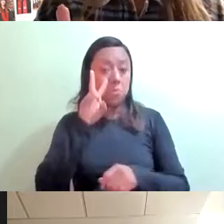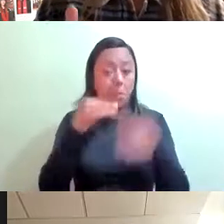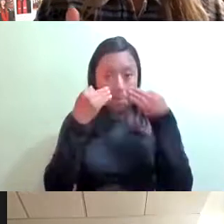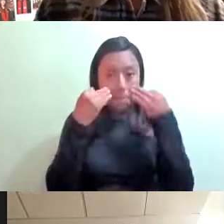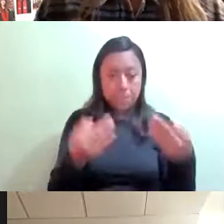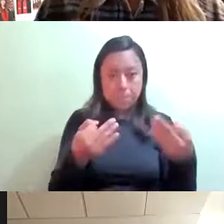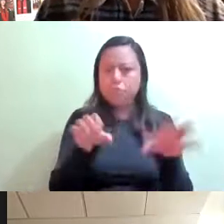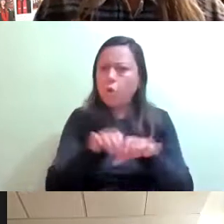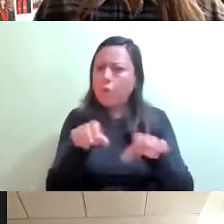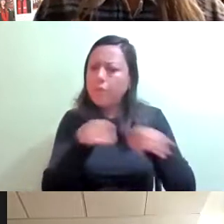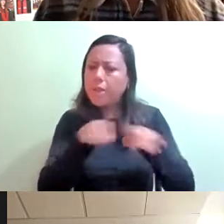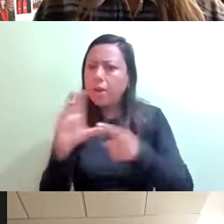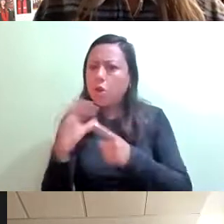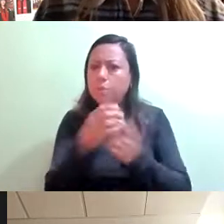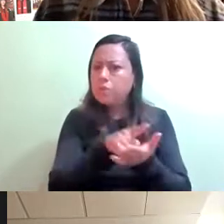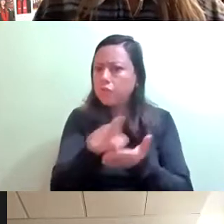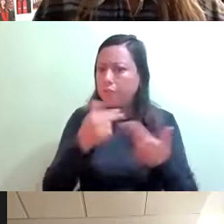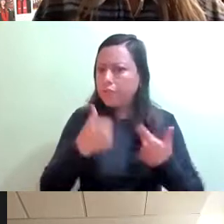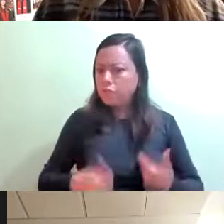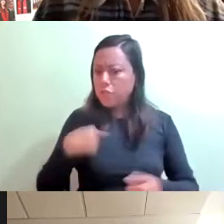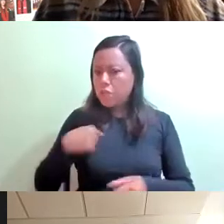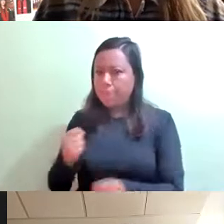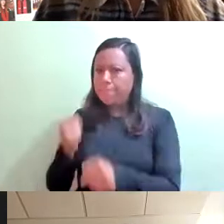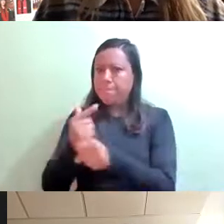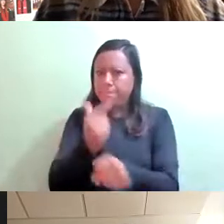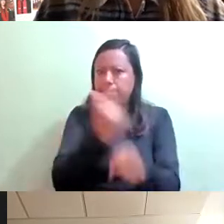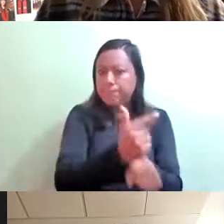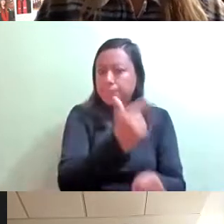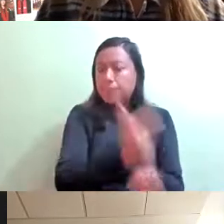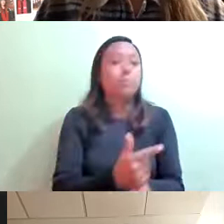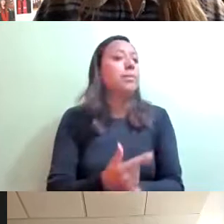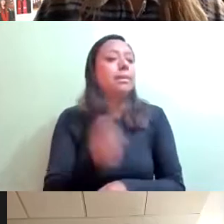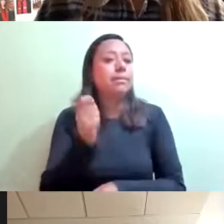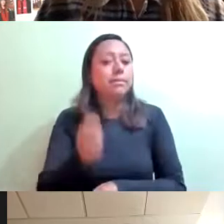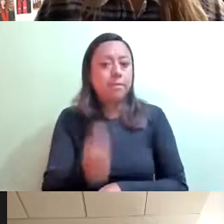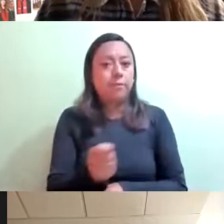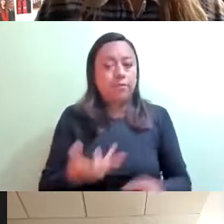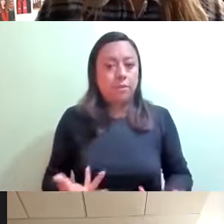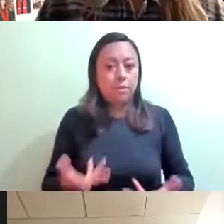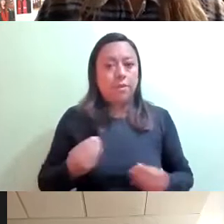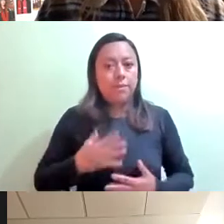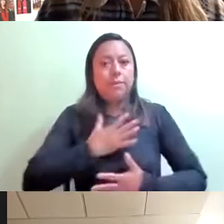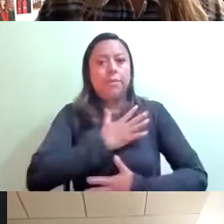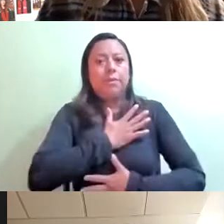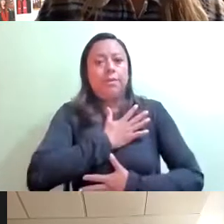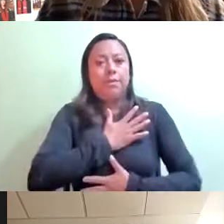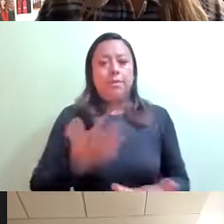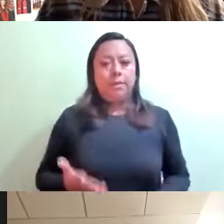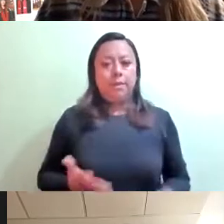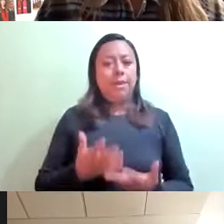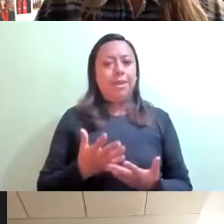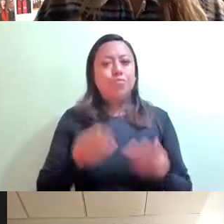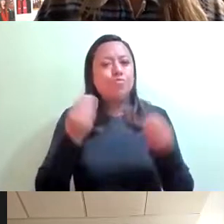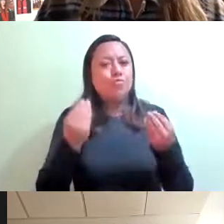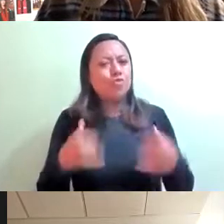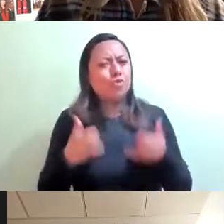y verdaderamente me doy cuenta que son en su mayoría chicos con mucha voluntad,